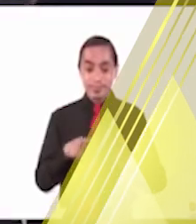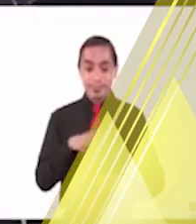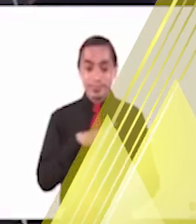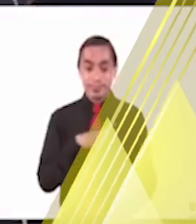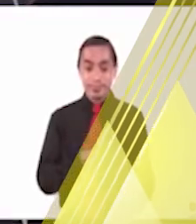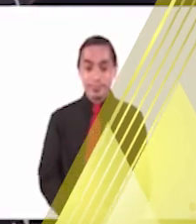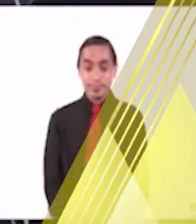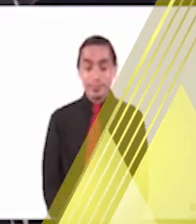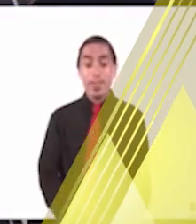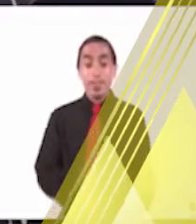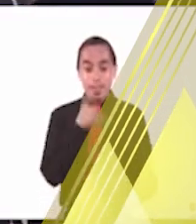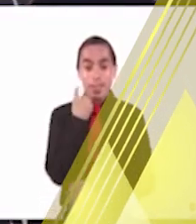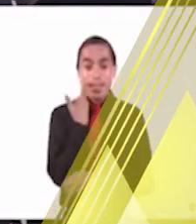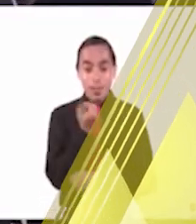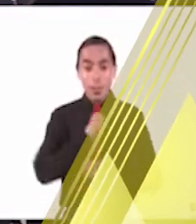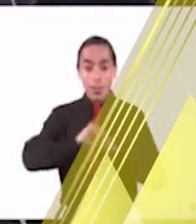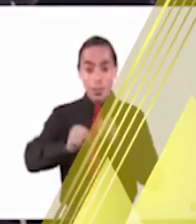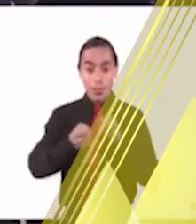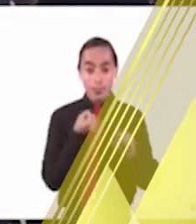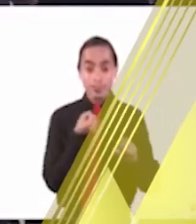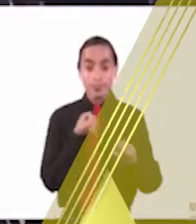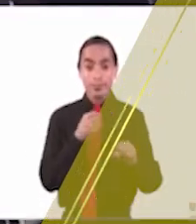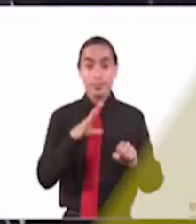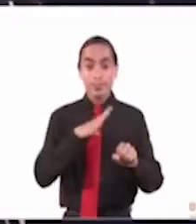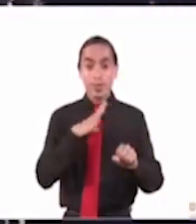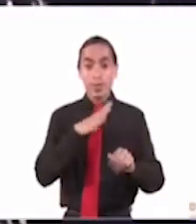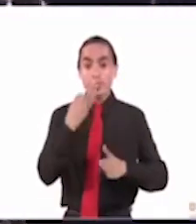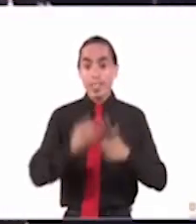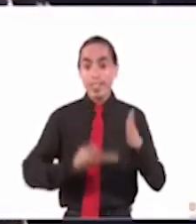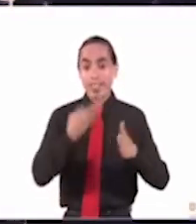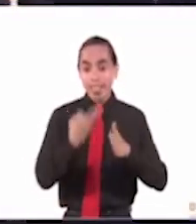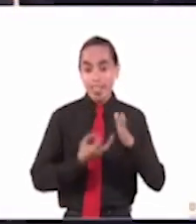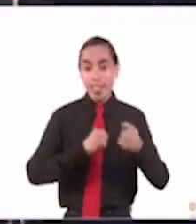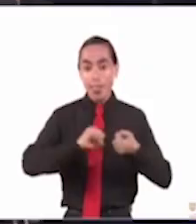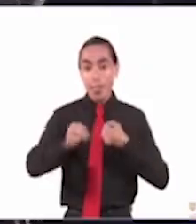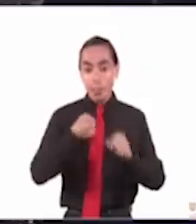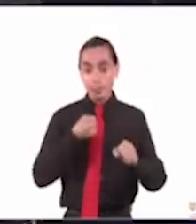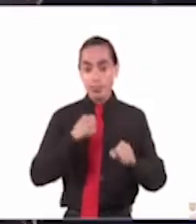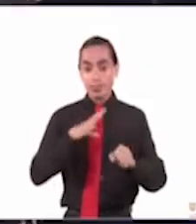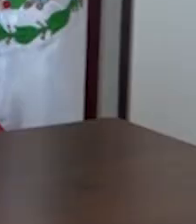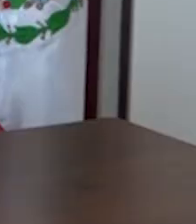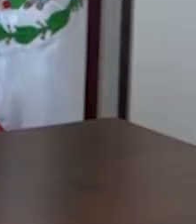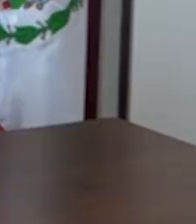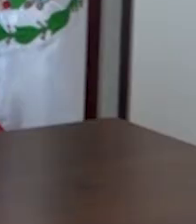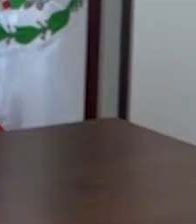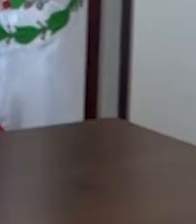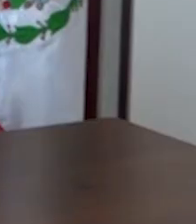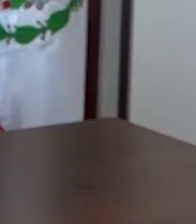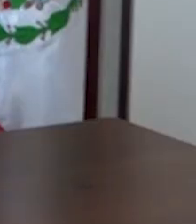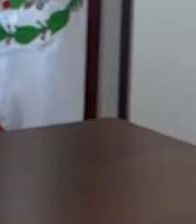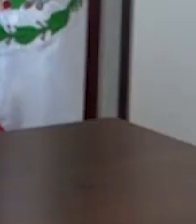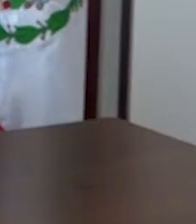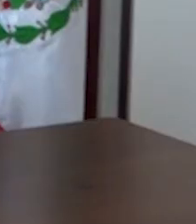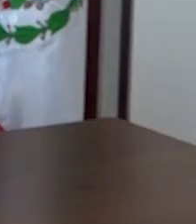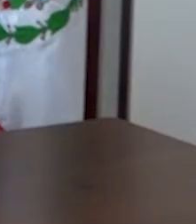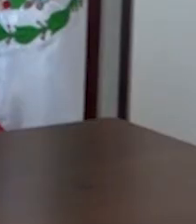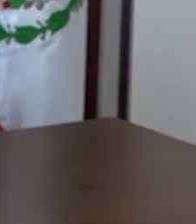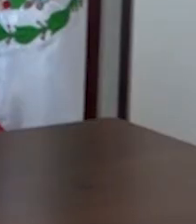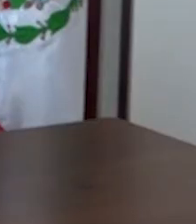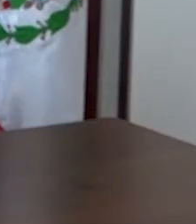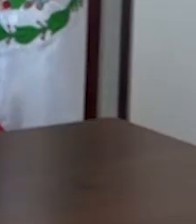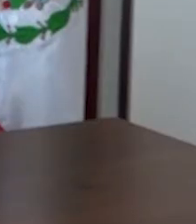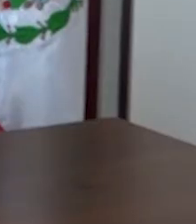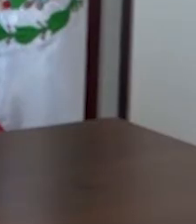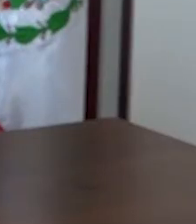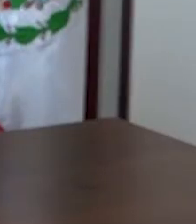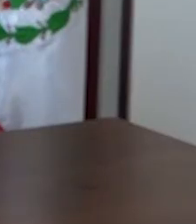El jefe de gobierno Martí Batres dio a conocer la tarde de este 9 de septiembre que designó a Pablo Vázquez Camacho como nuevo secretario de Seguridad Ciudadana de la Ciudad